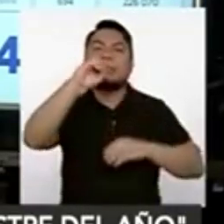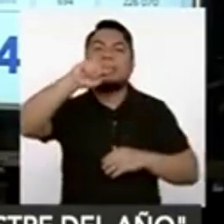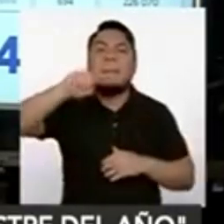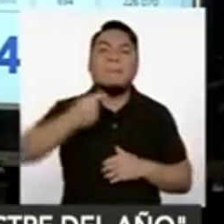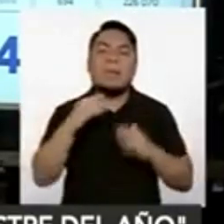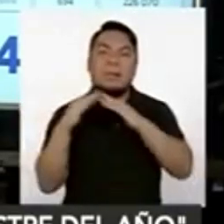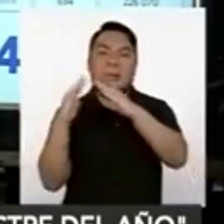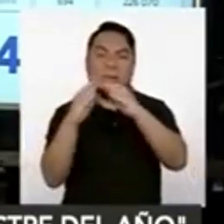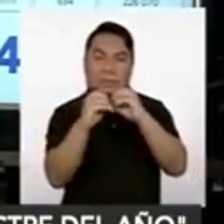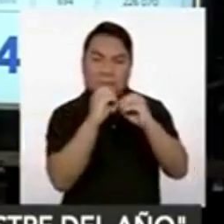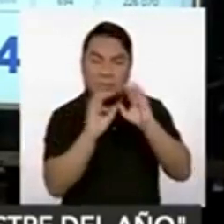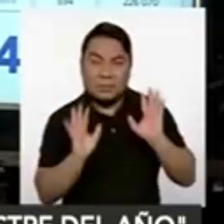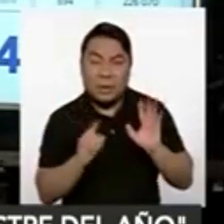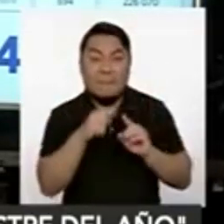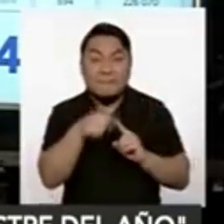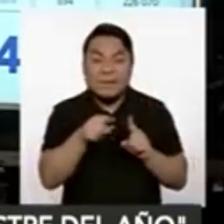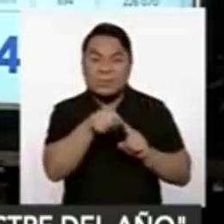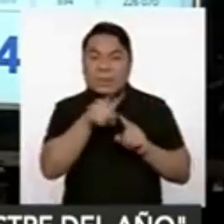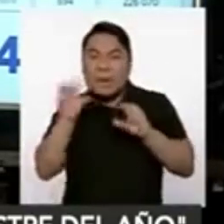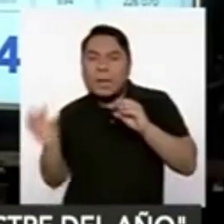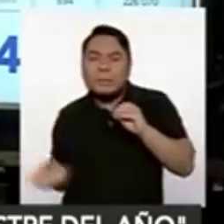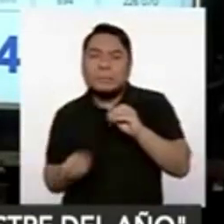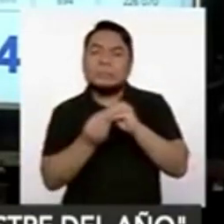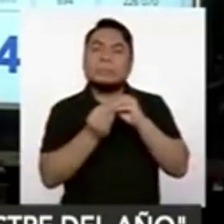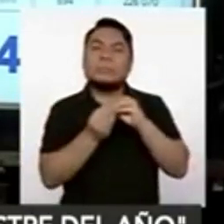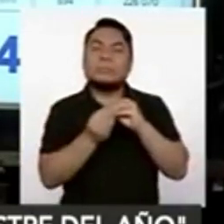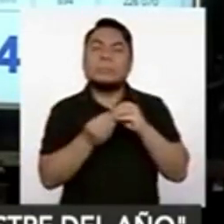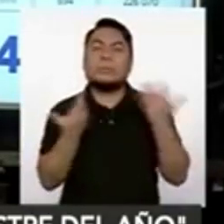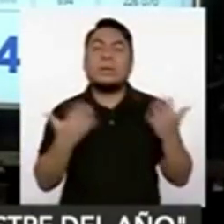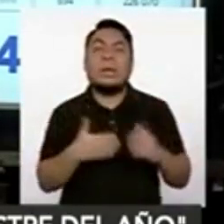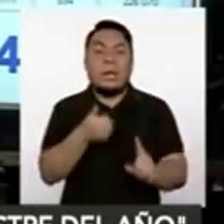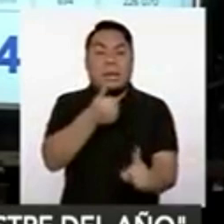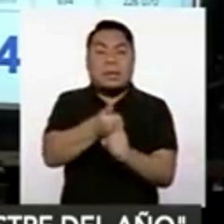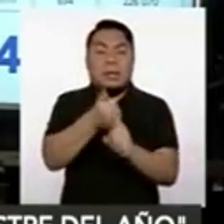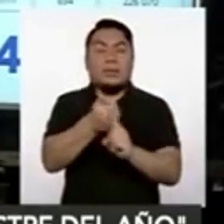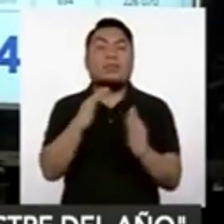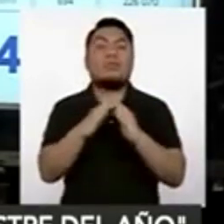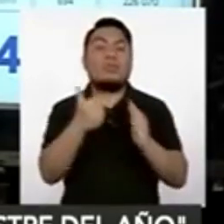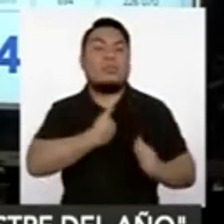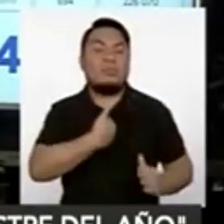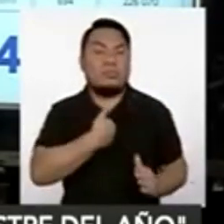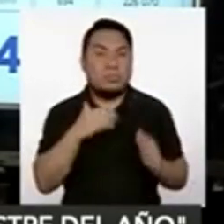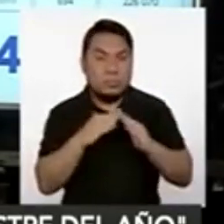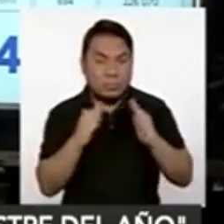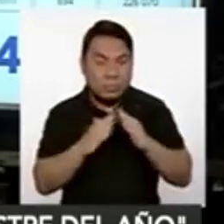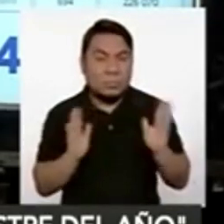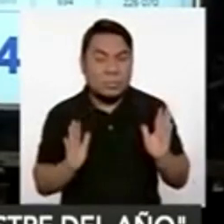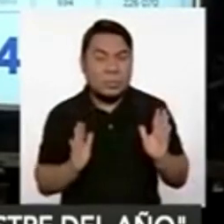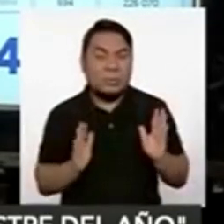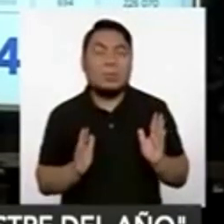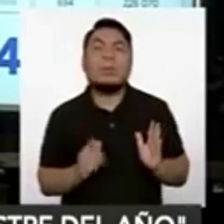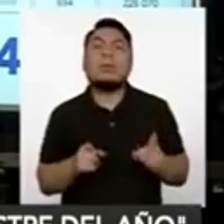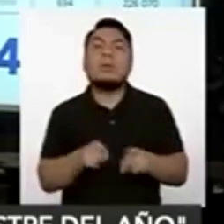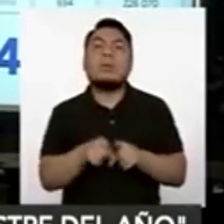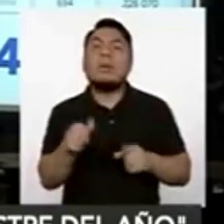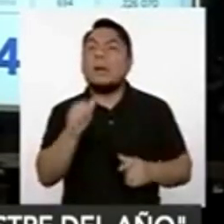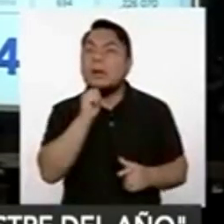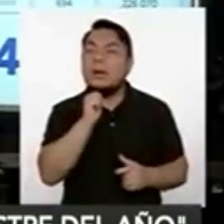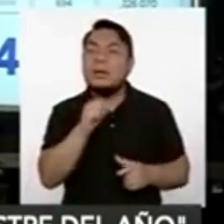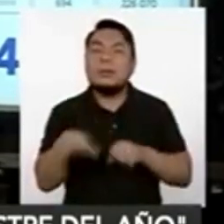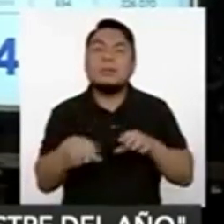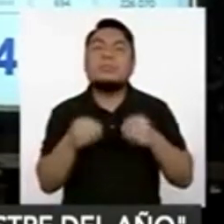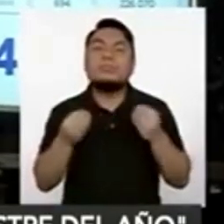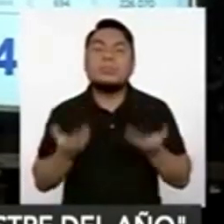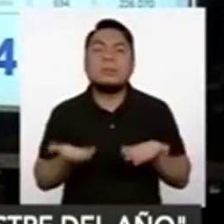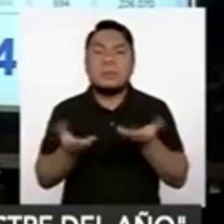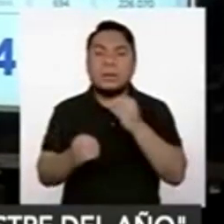viviendas. Si sumamos las de techo propio en sitio propio, las que todavía faltan por